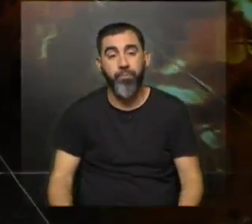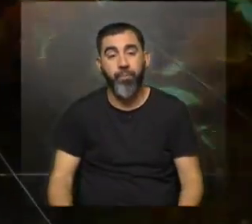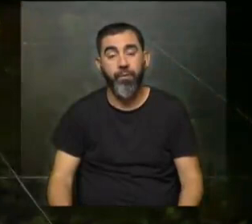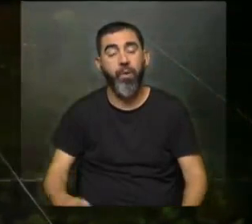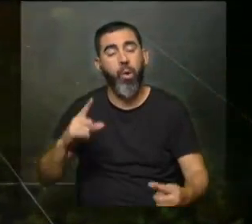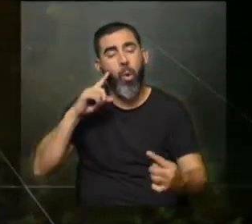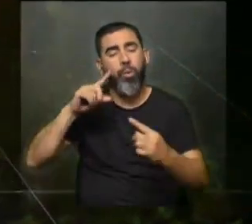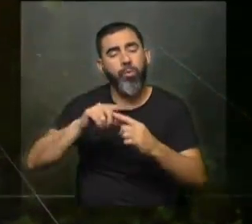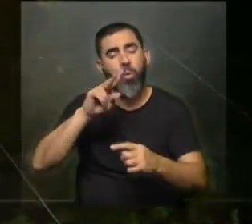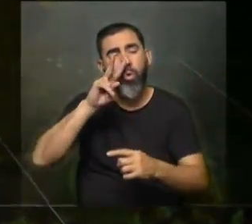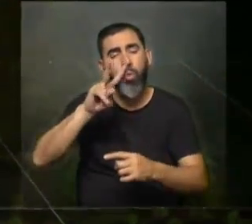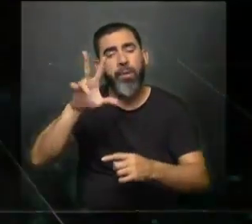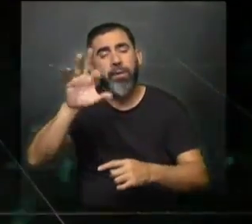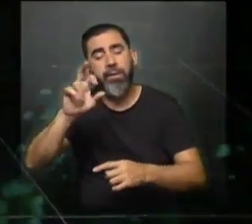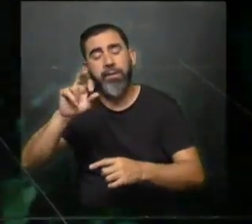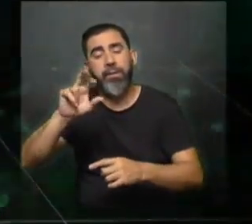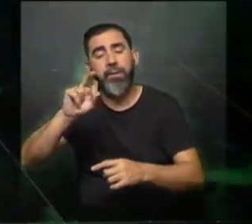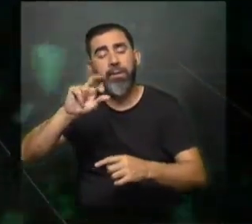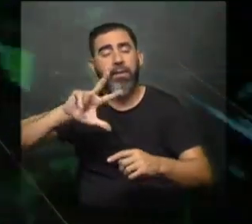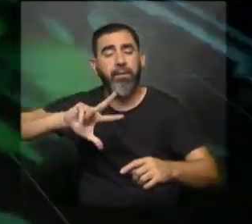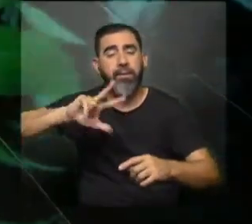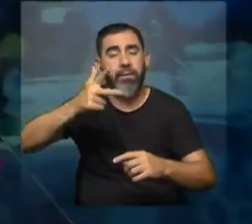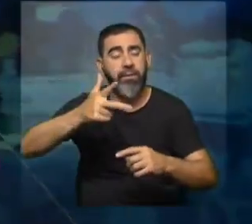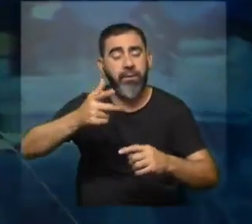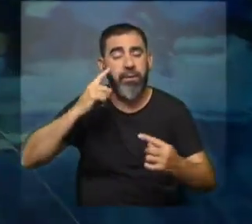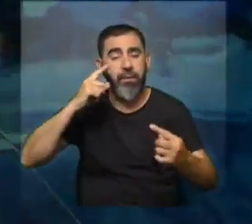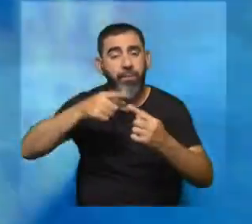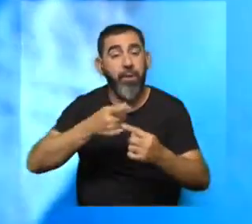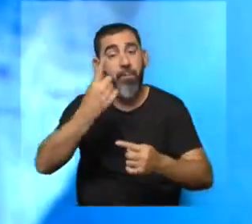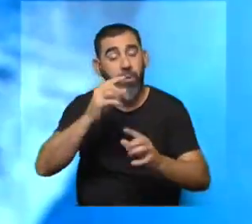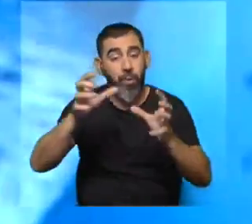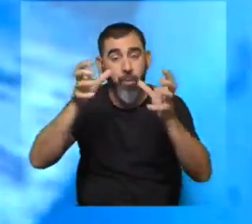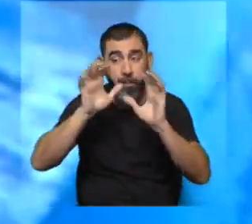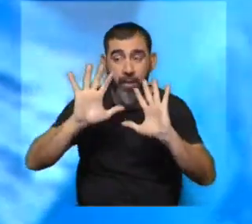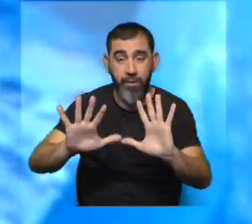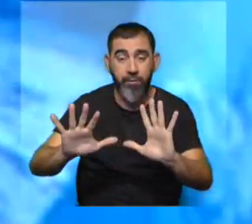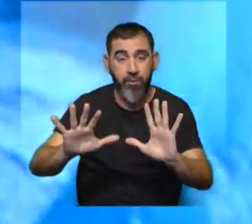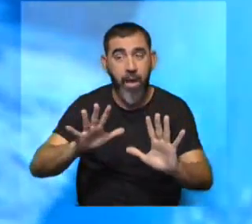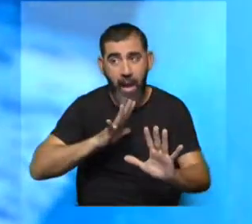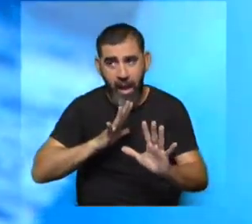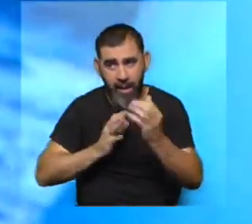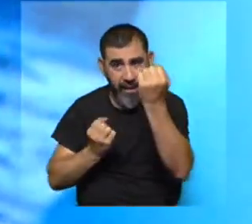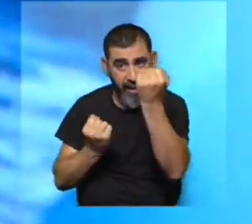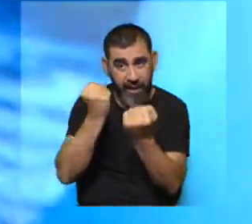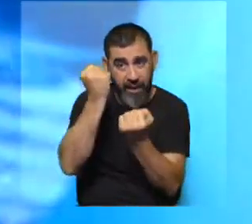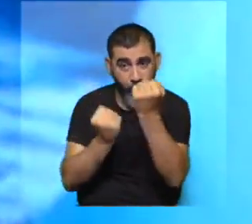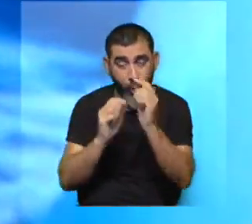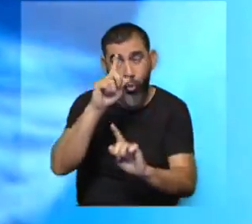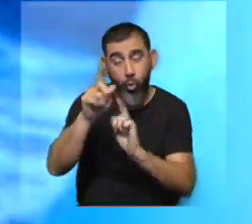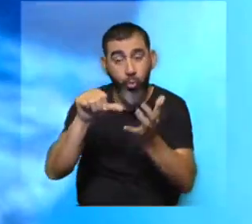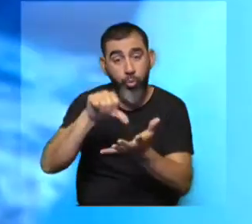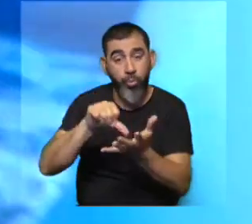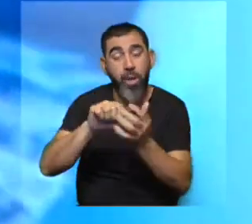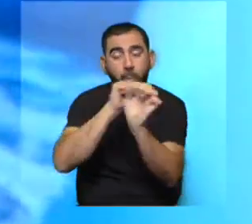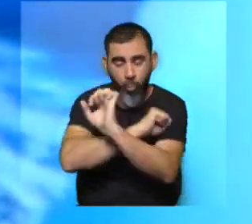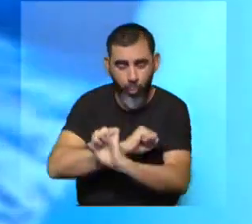meta al 2030, triplicar esa meta. Pero el riesgo es el que vos decís. Habrá economías que tienen la